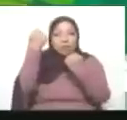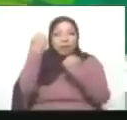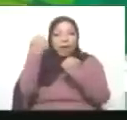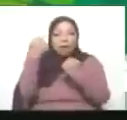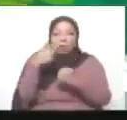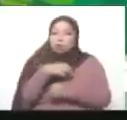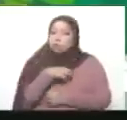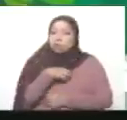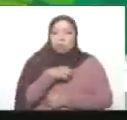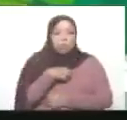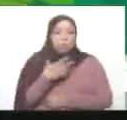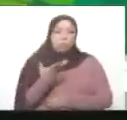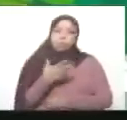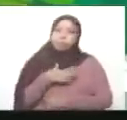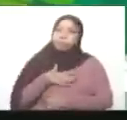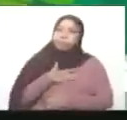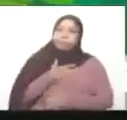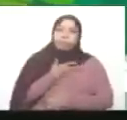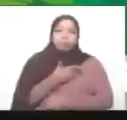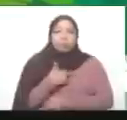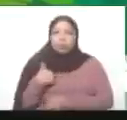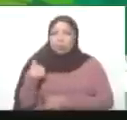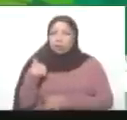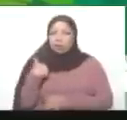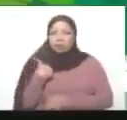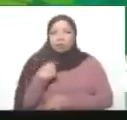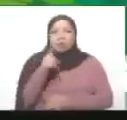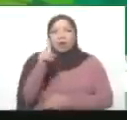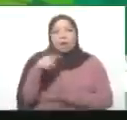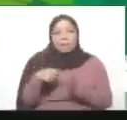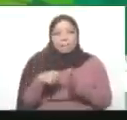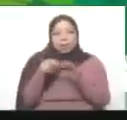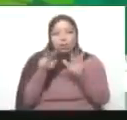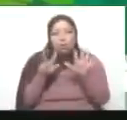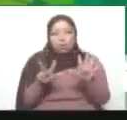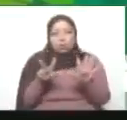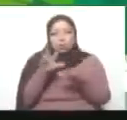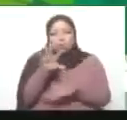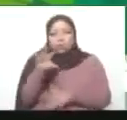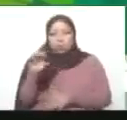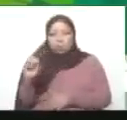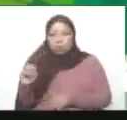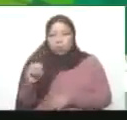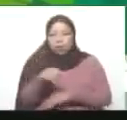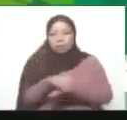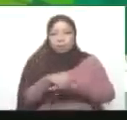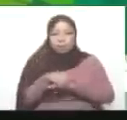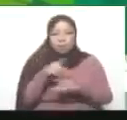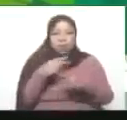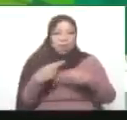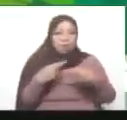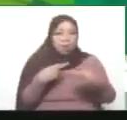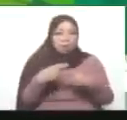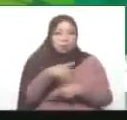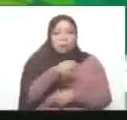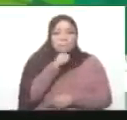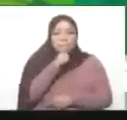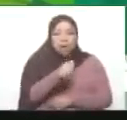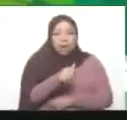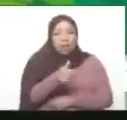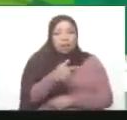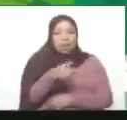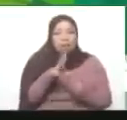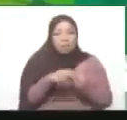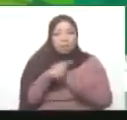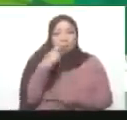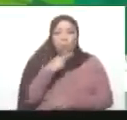desde 1840 y nos llevó a la ruptura de relaciones con la Gran Bretaña por sus pretensiones de